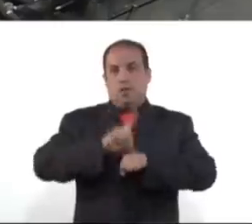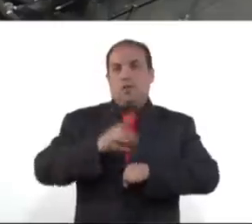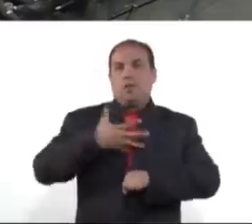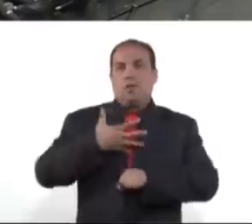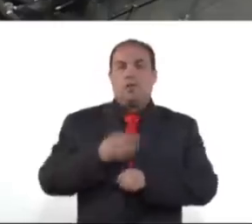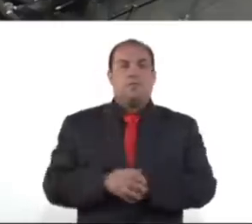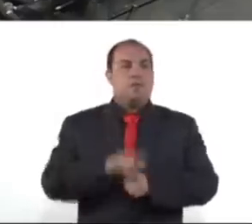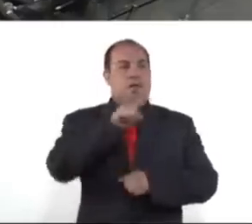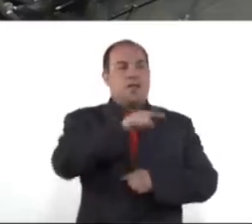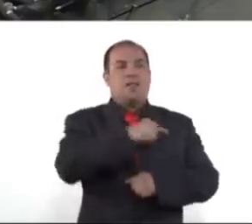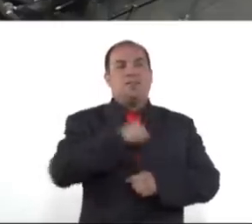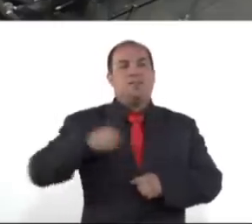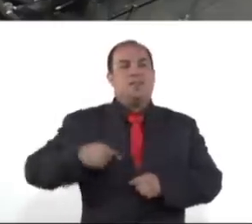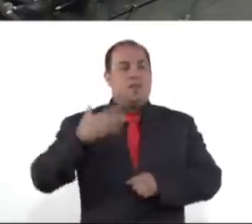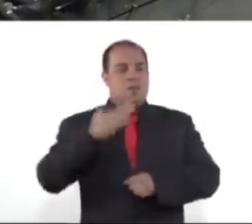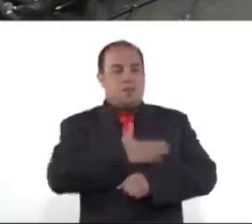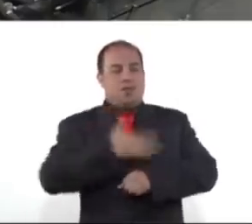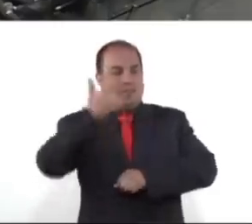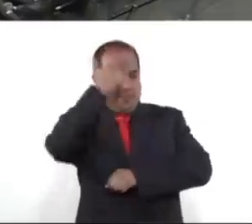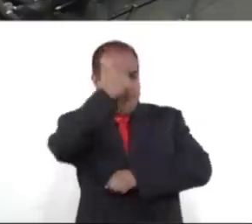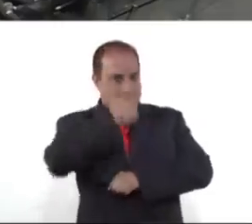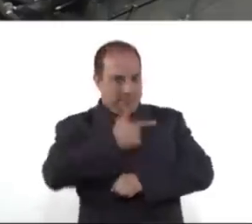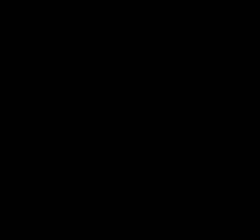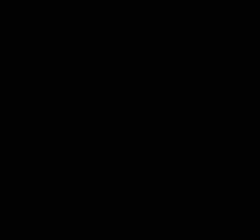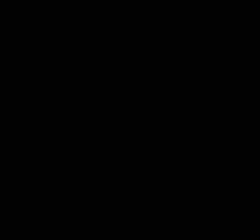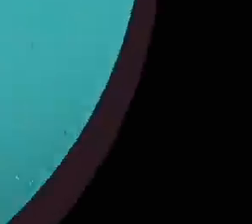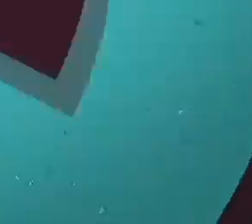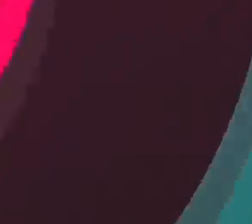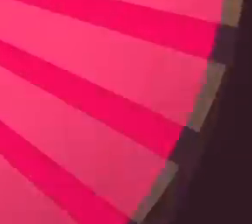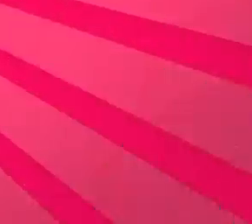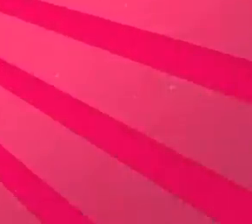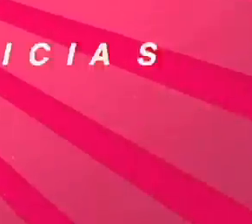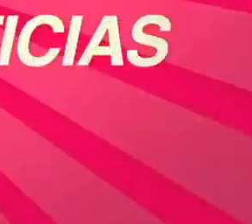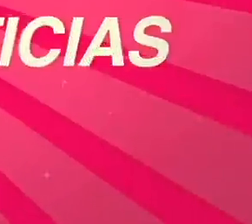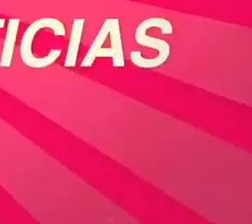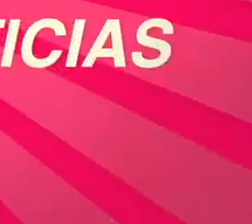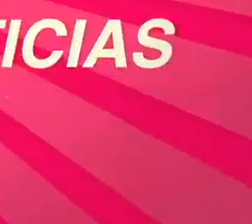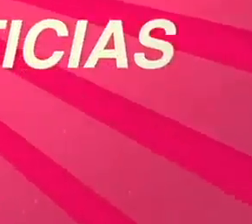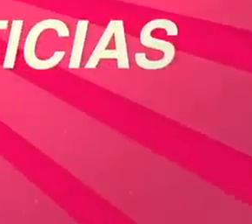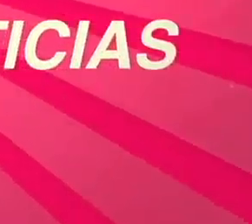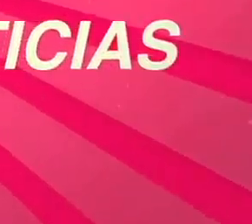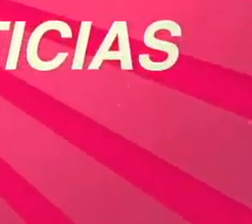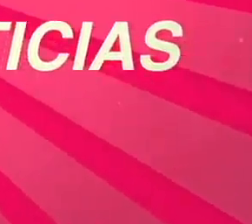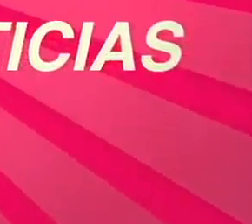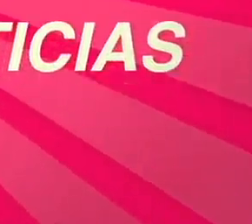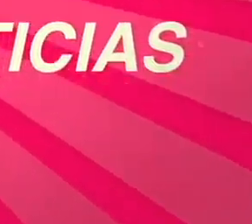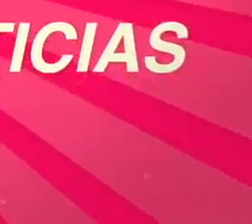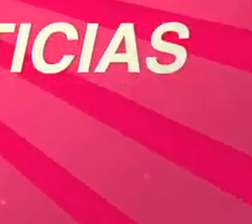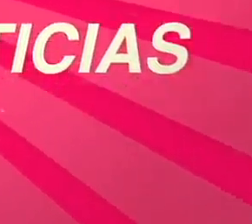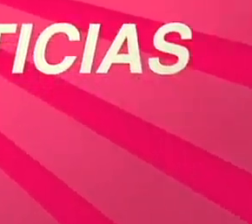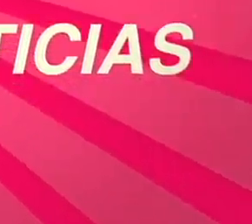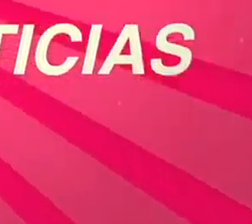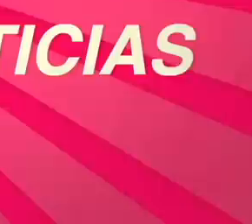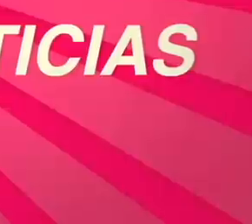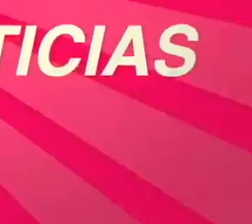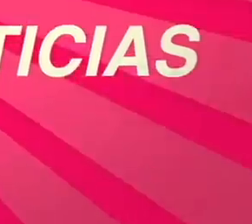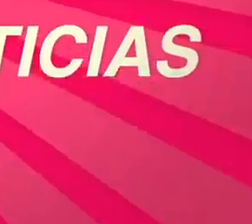Que pasen Muy buenas noches Y no